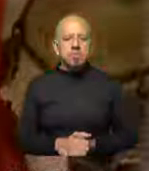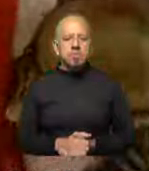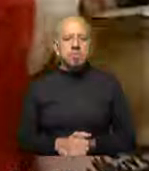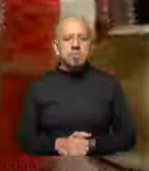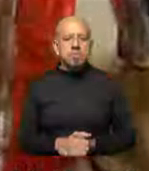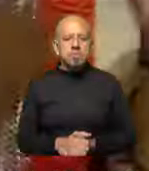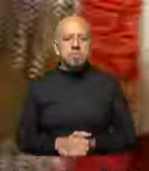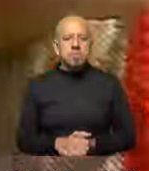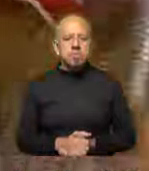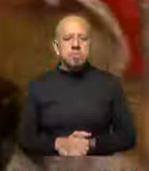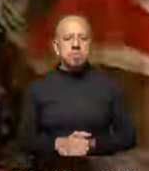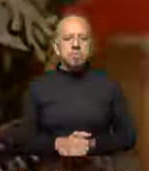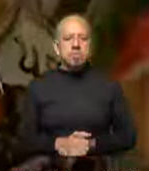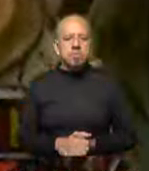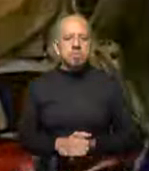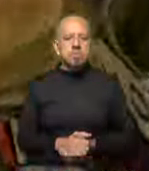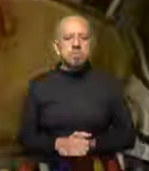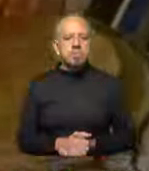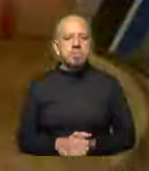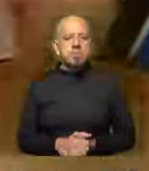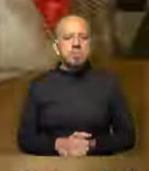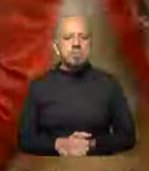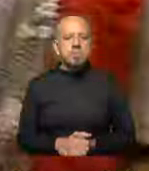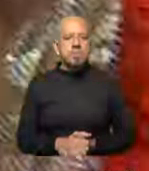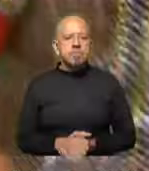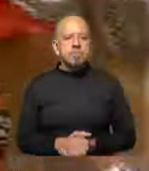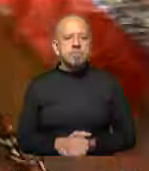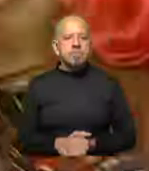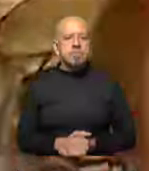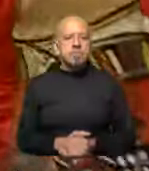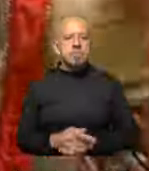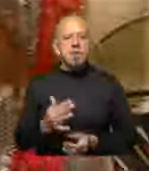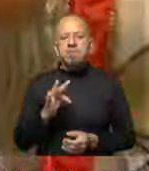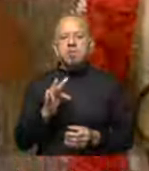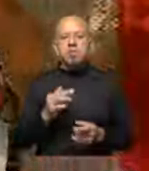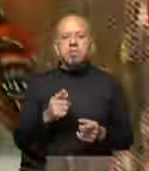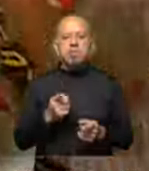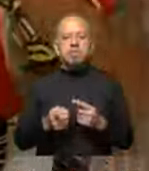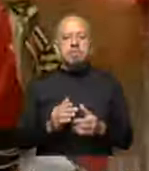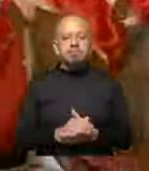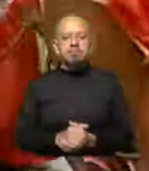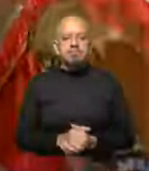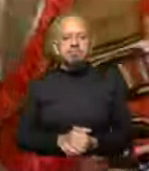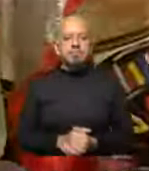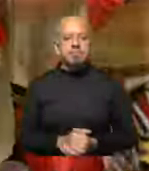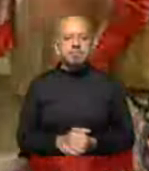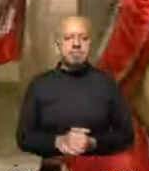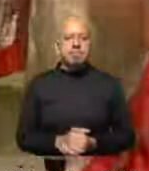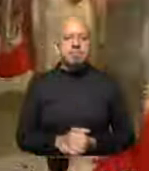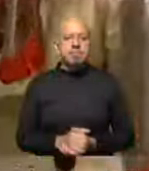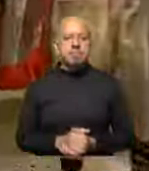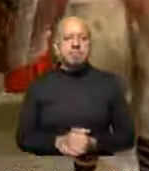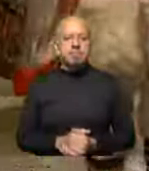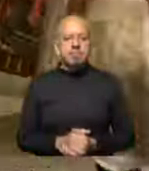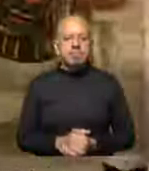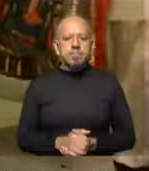ellos para este año bien como todos los años con muchas ganas y mucho respeto Muchas gracias bien con estas imágenes